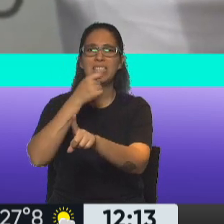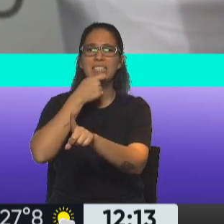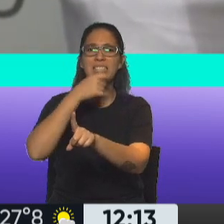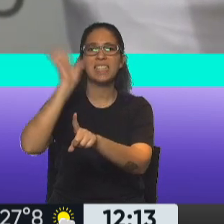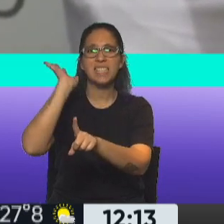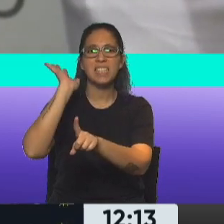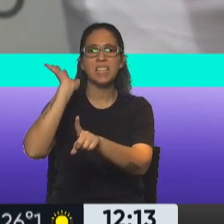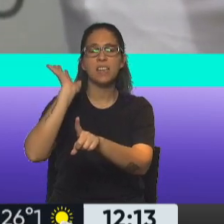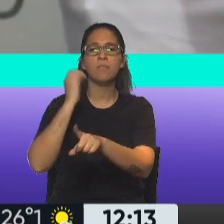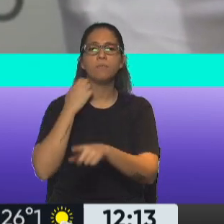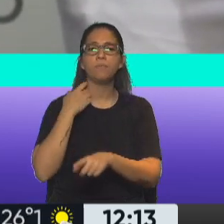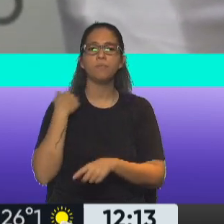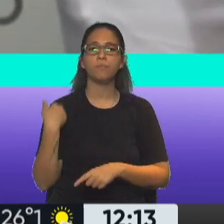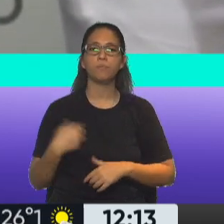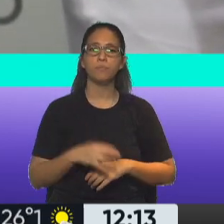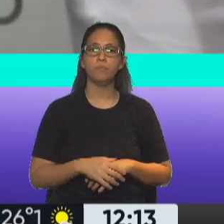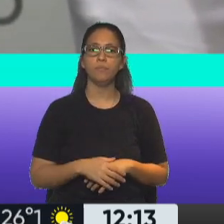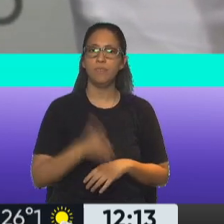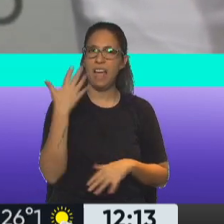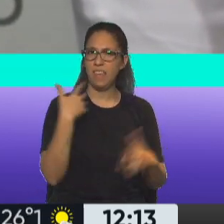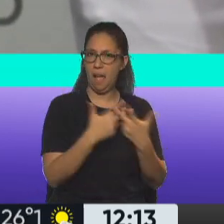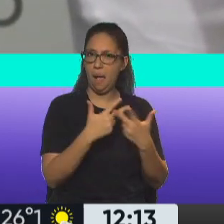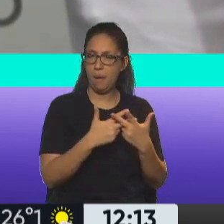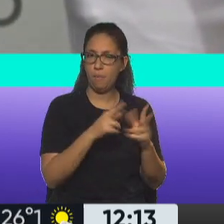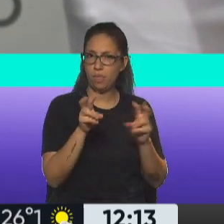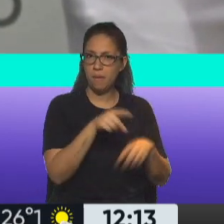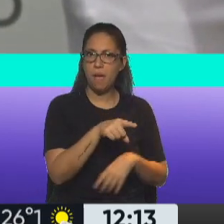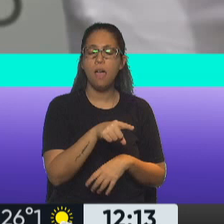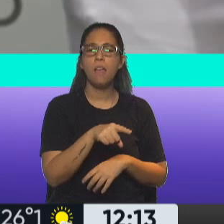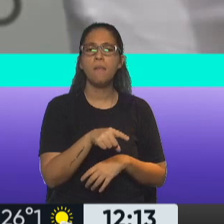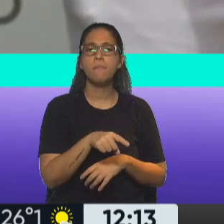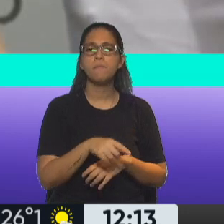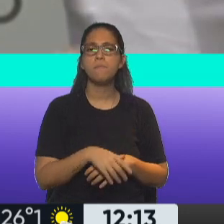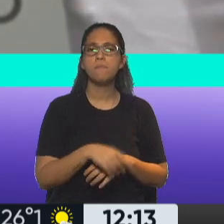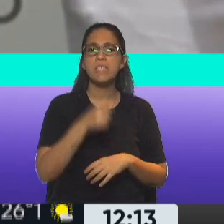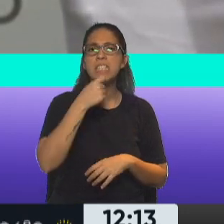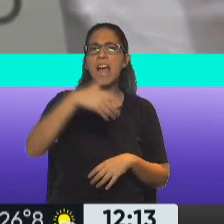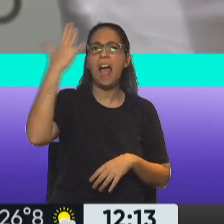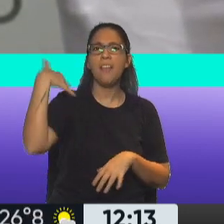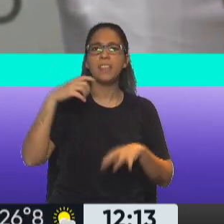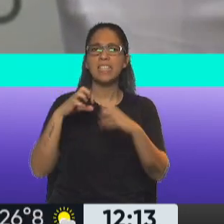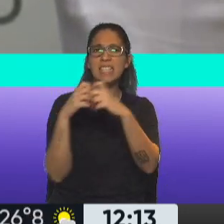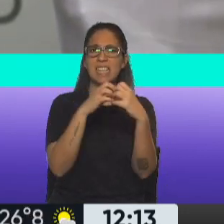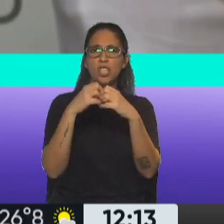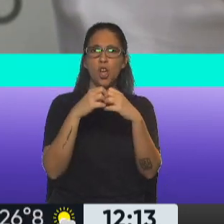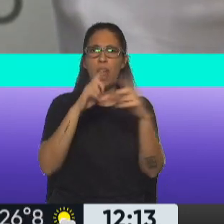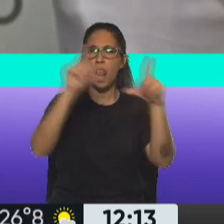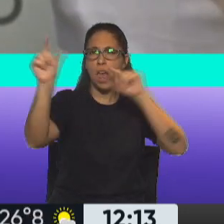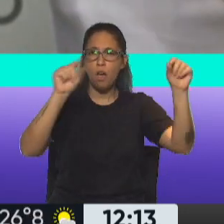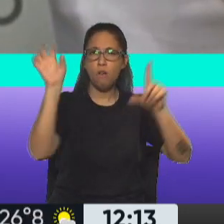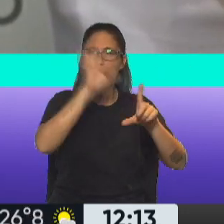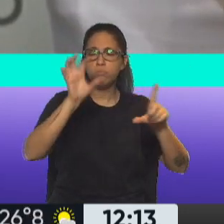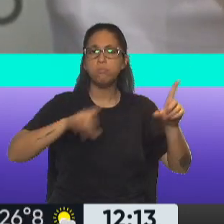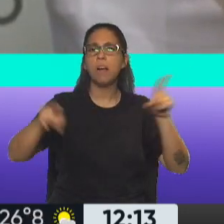totalmente distinta lo que cuando, y estábamos hablando de eso, cuando hubo sesiones remotas,